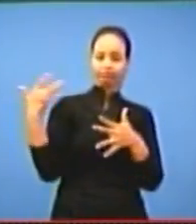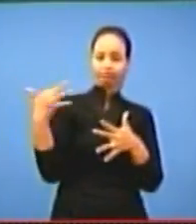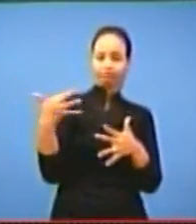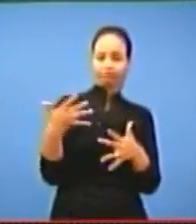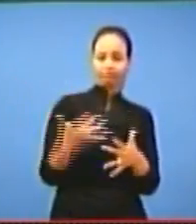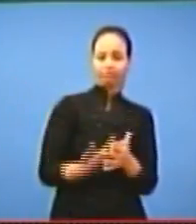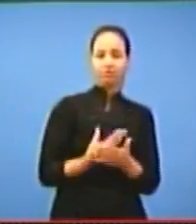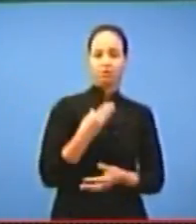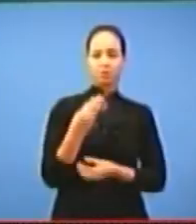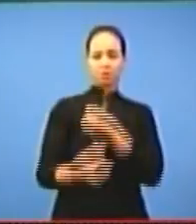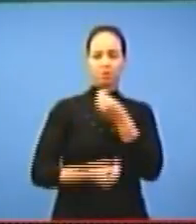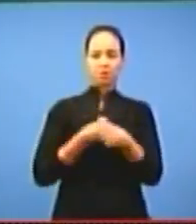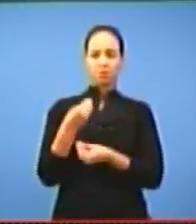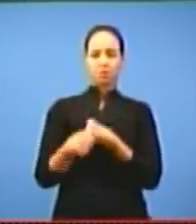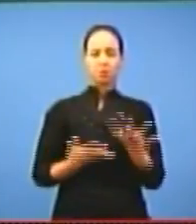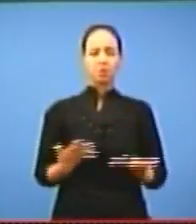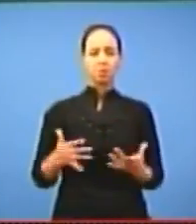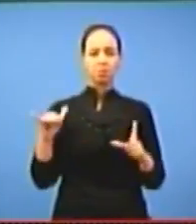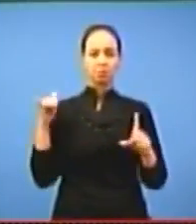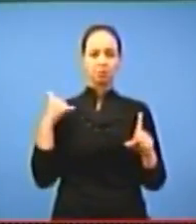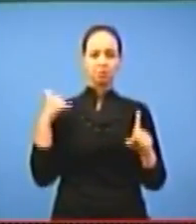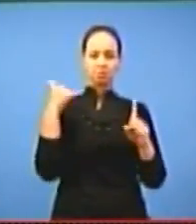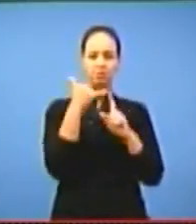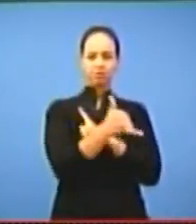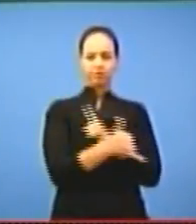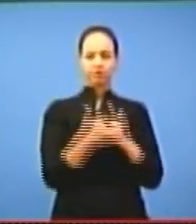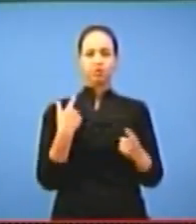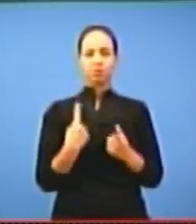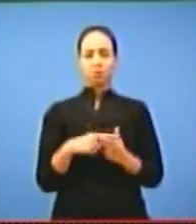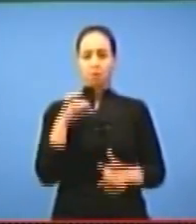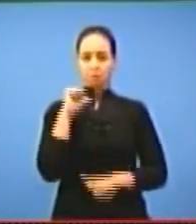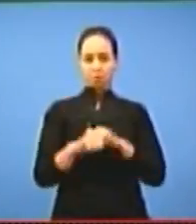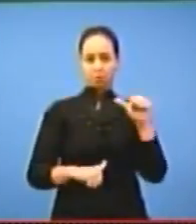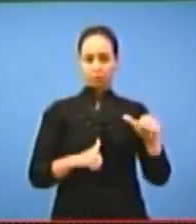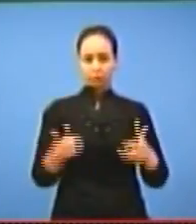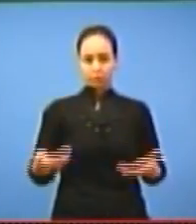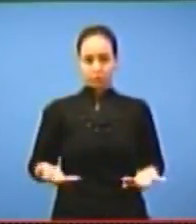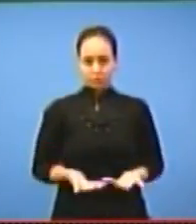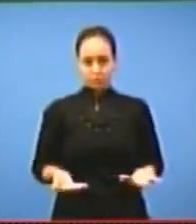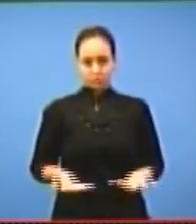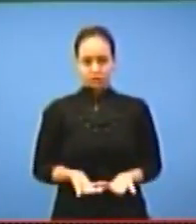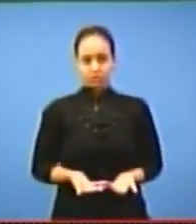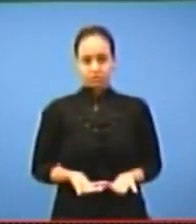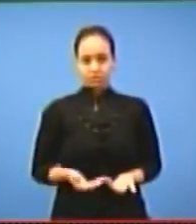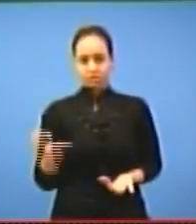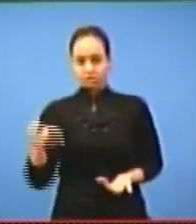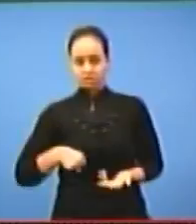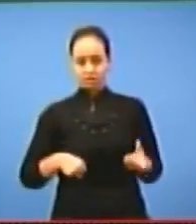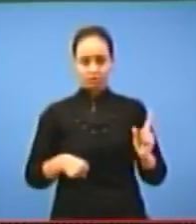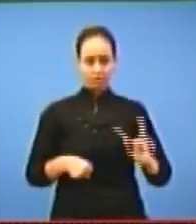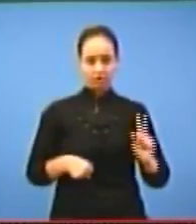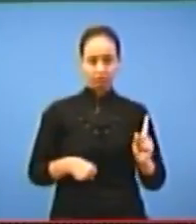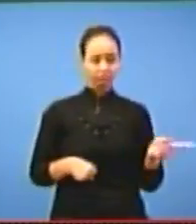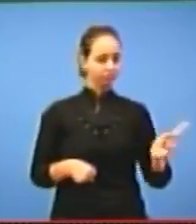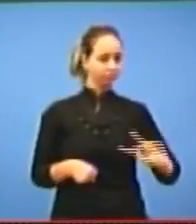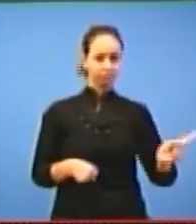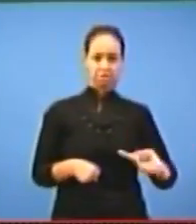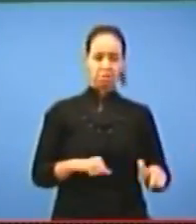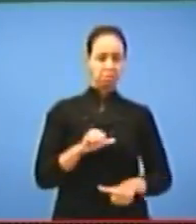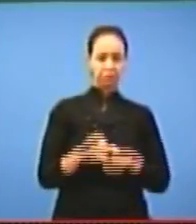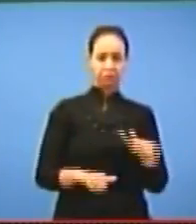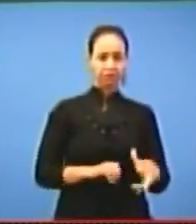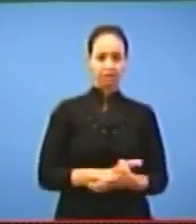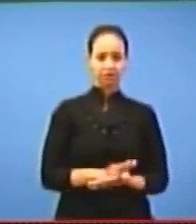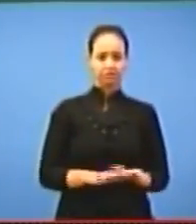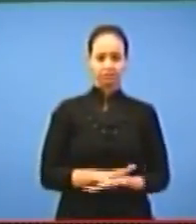los profetas vivieron. Pero quiero hacer una pregunta ahora. ¿Cambió algo hoy? ¿Sí o no? ¿Cambió? No.